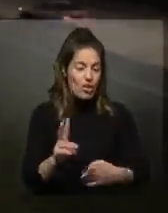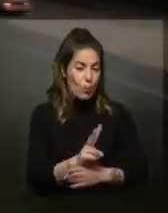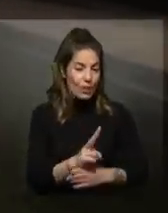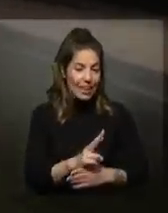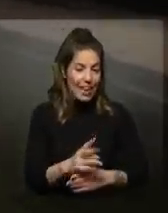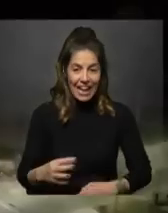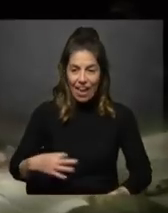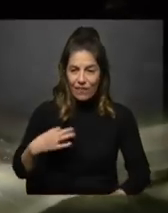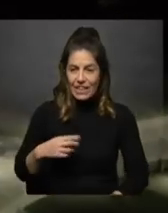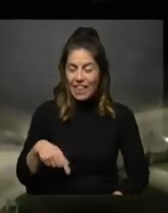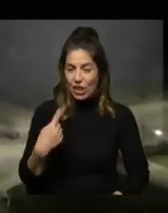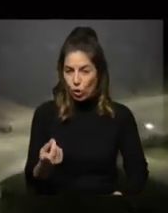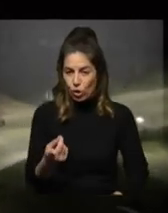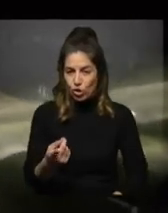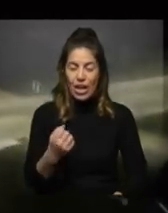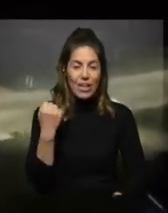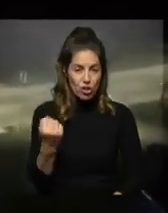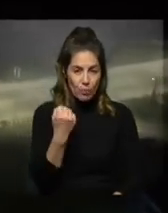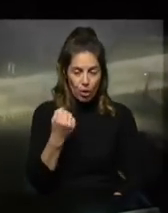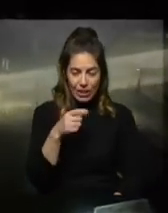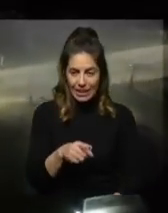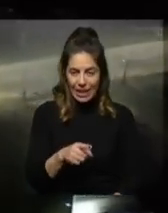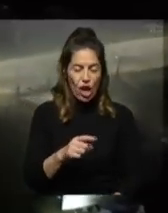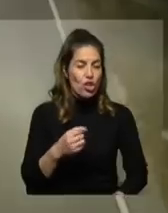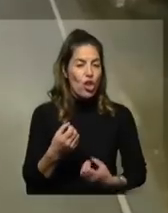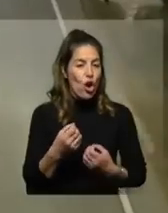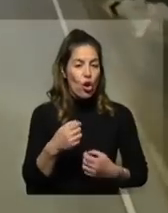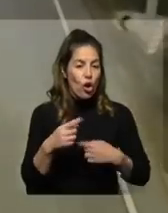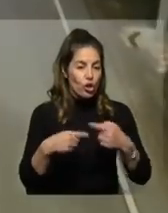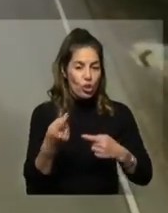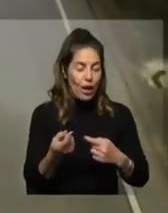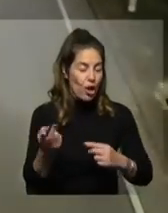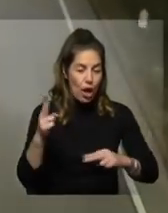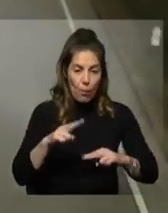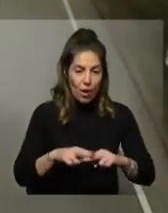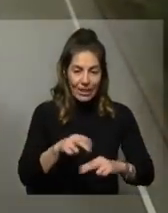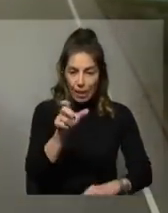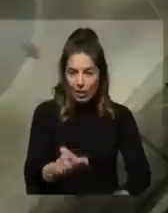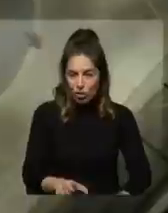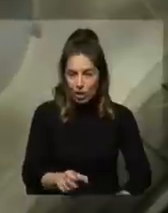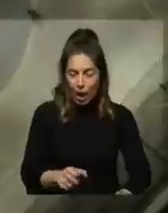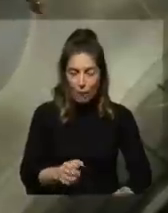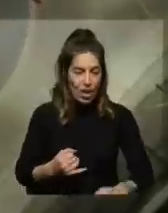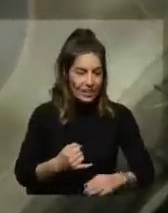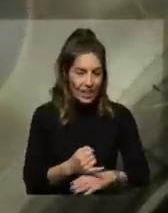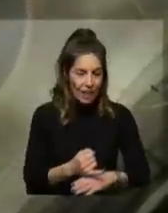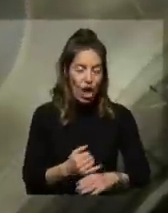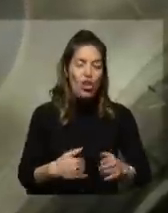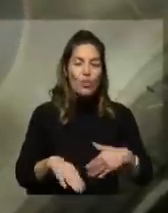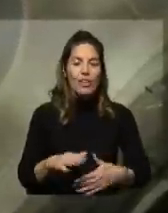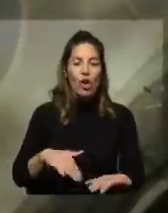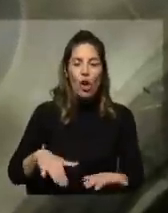la vida de los demás Y eso es lo importante En definitiva no seguir perdiendo vidas y sobre todo en lugares neurálgicos que